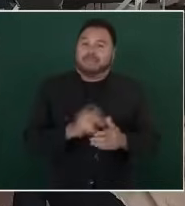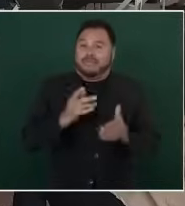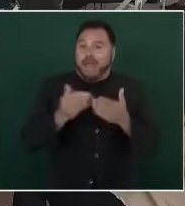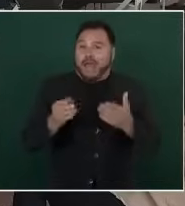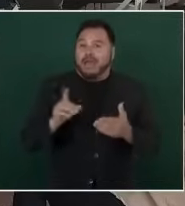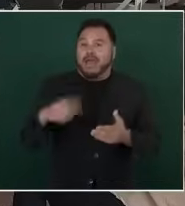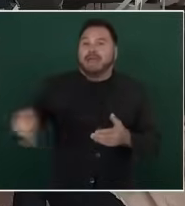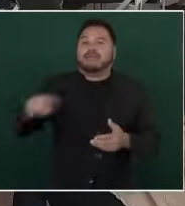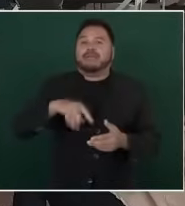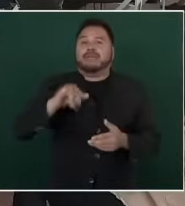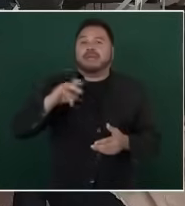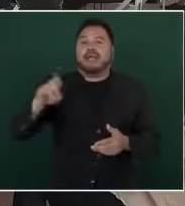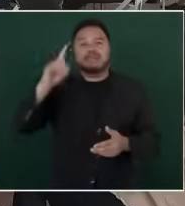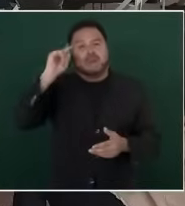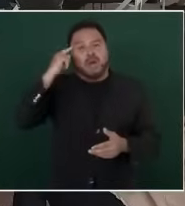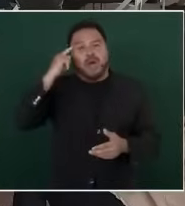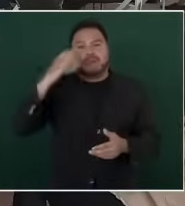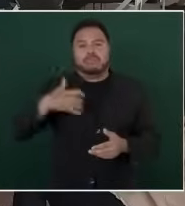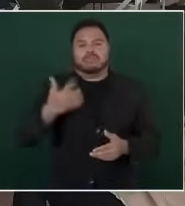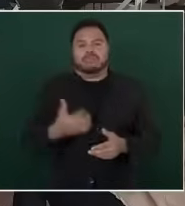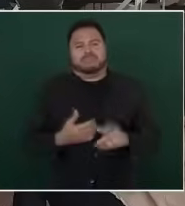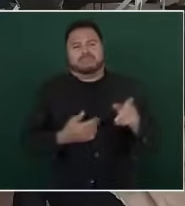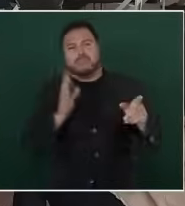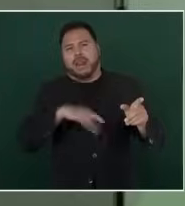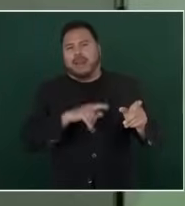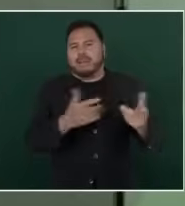molestó y la están